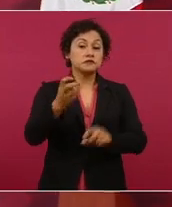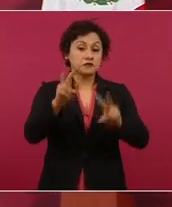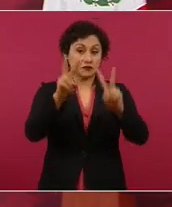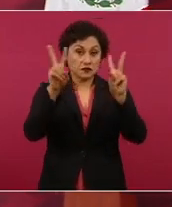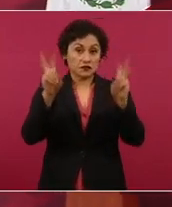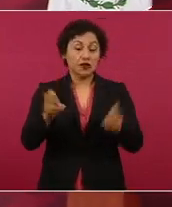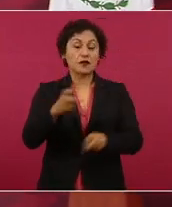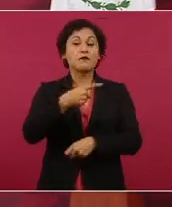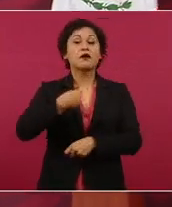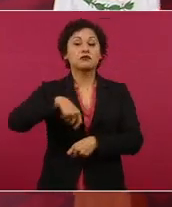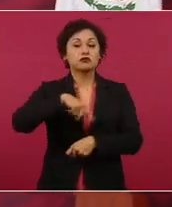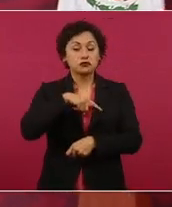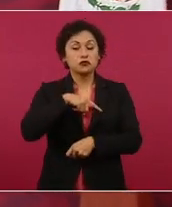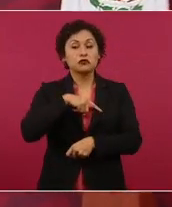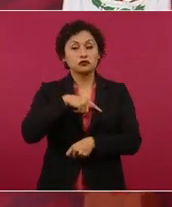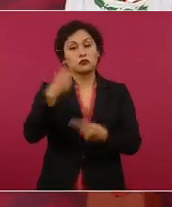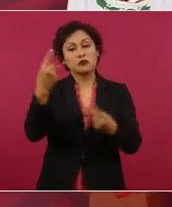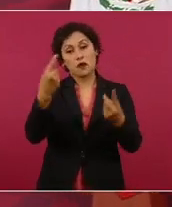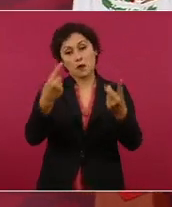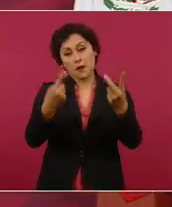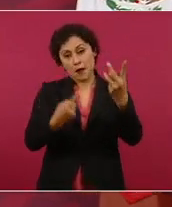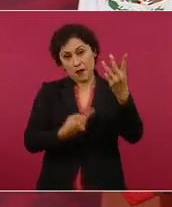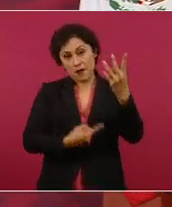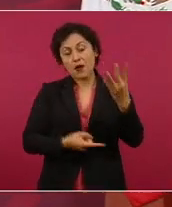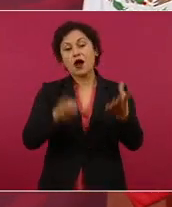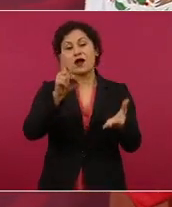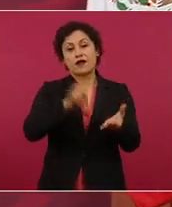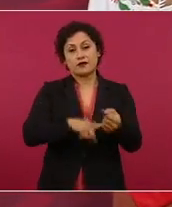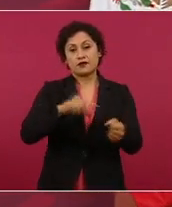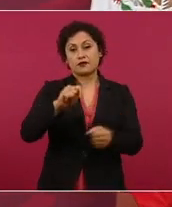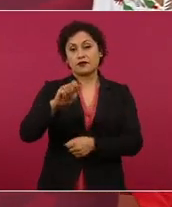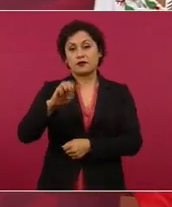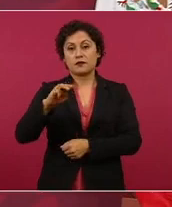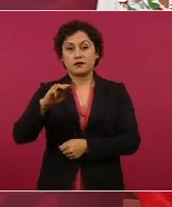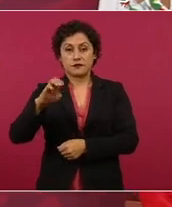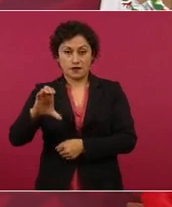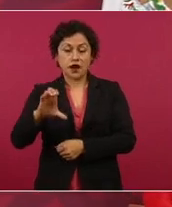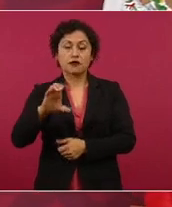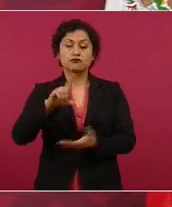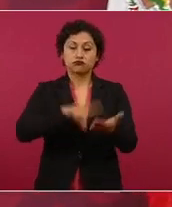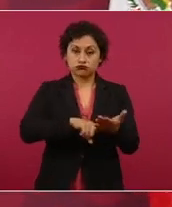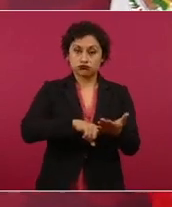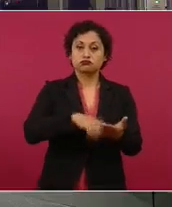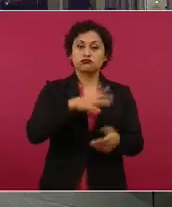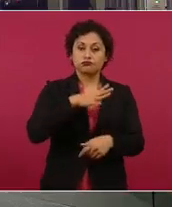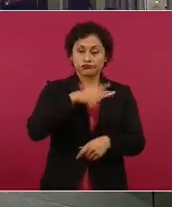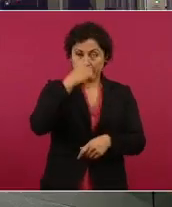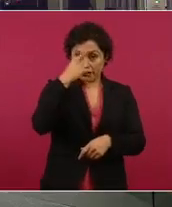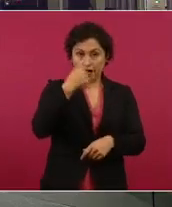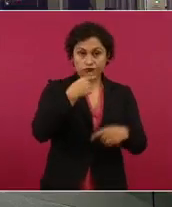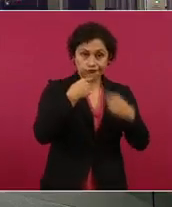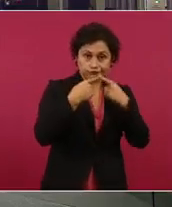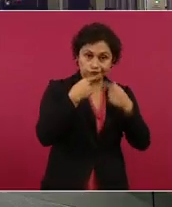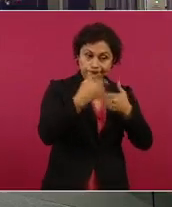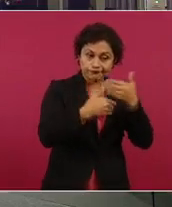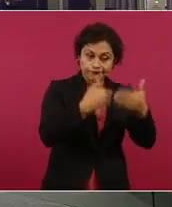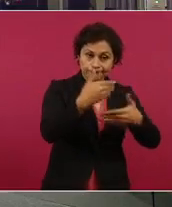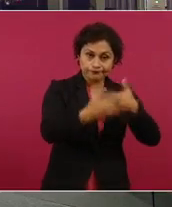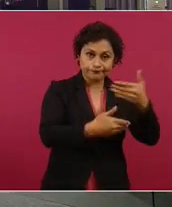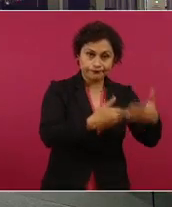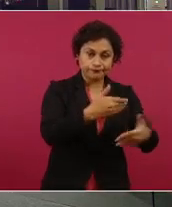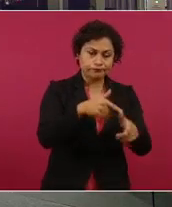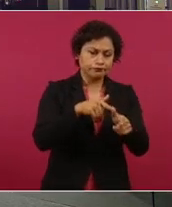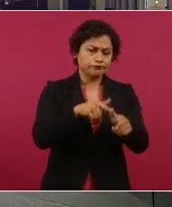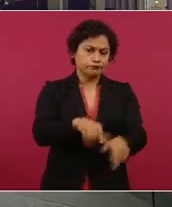luego, hay mecanismos en el tratado para ir resolviendo todos estos asuntos.